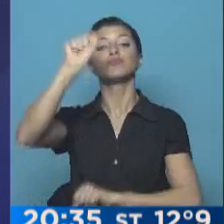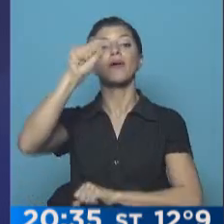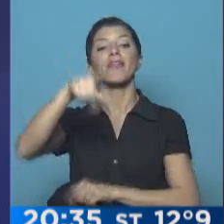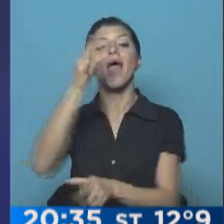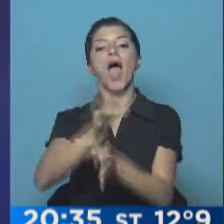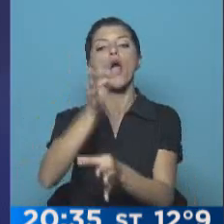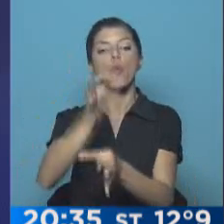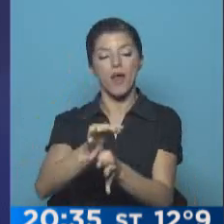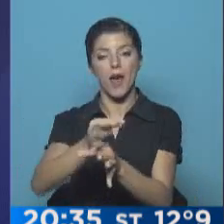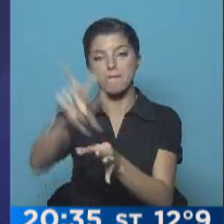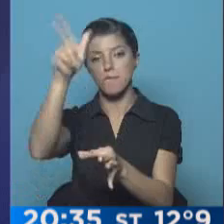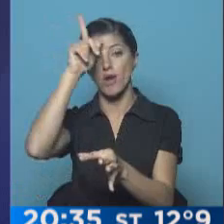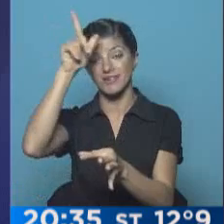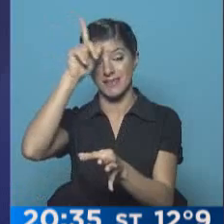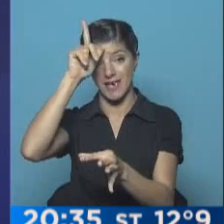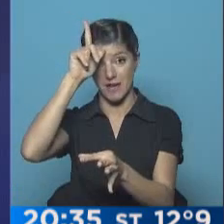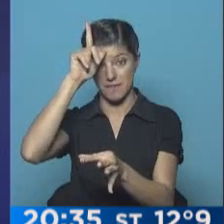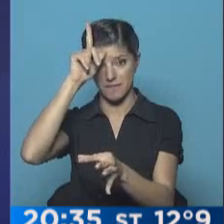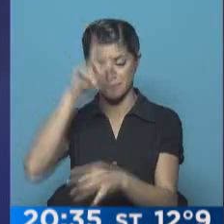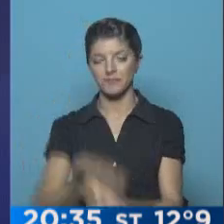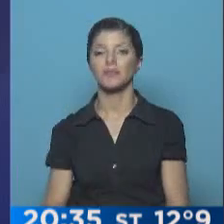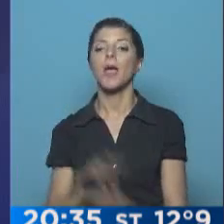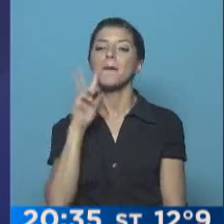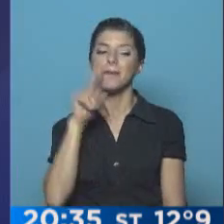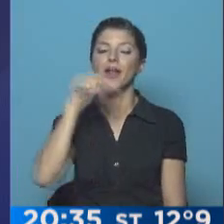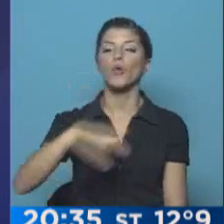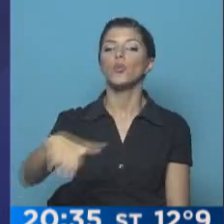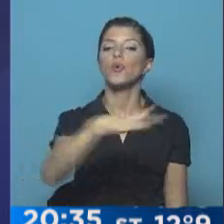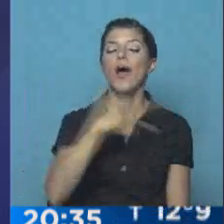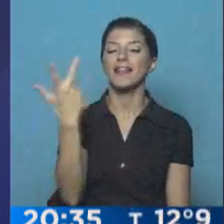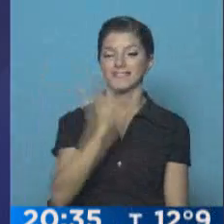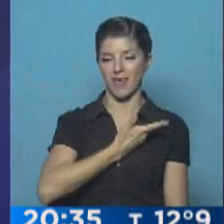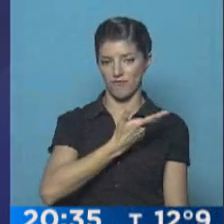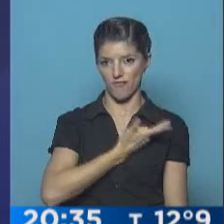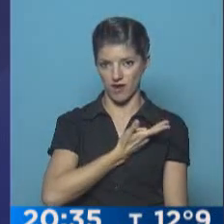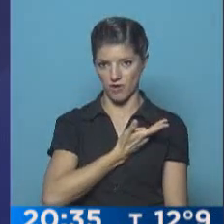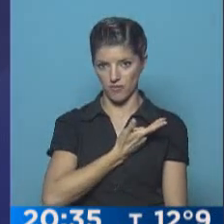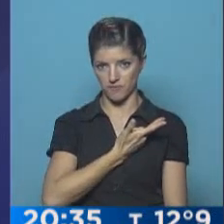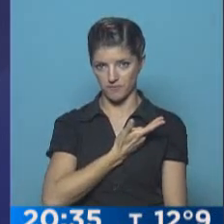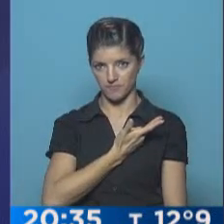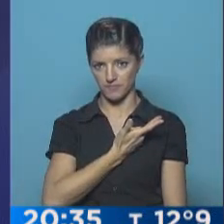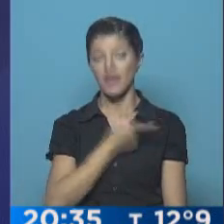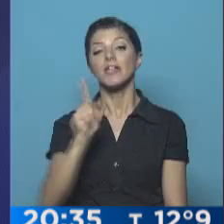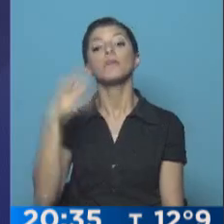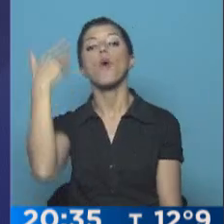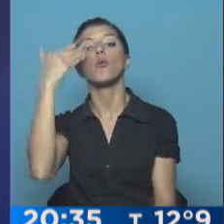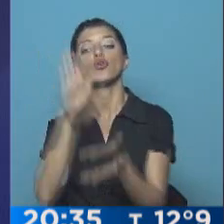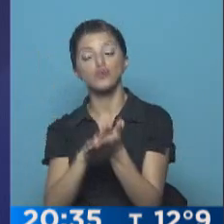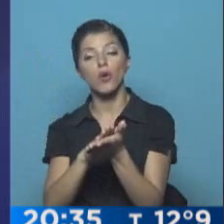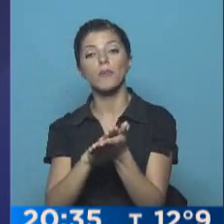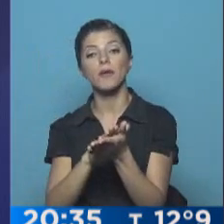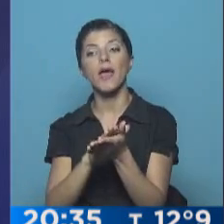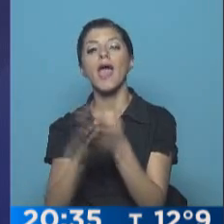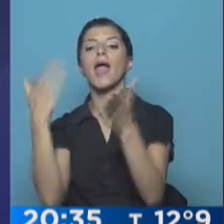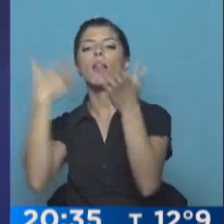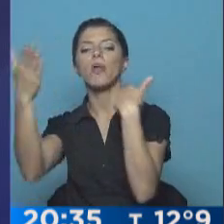de la Policía Local. Esto ocurrió en la localidad de 3 de Febrero y allí se refirió al posible